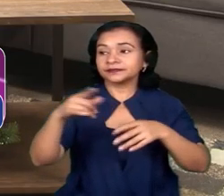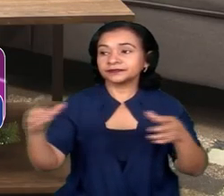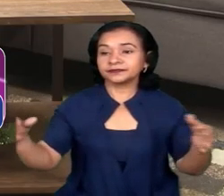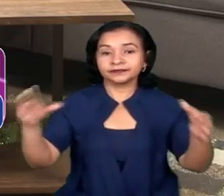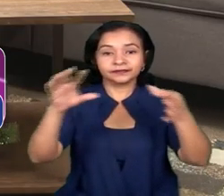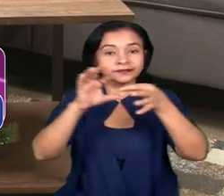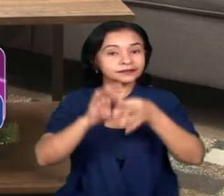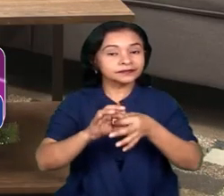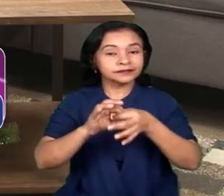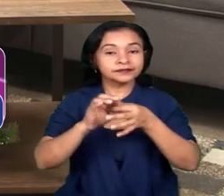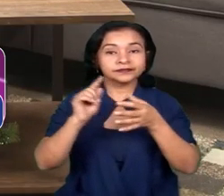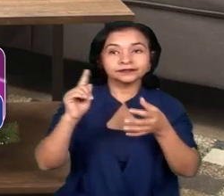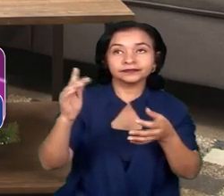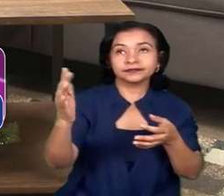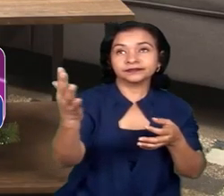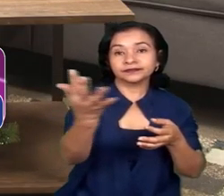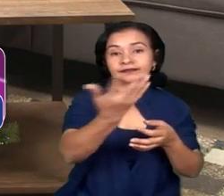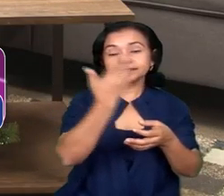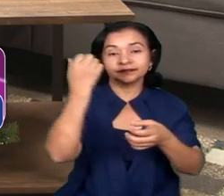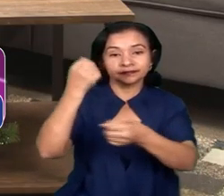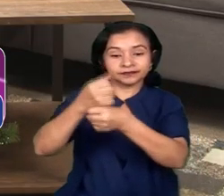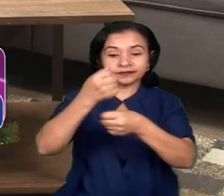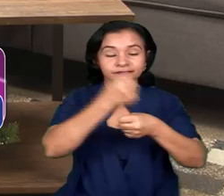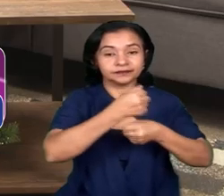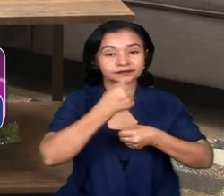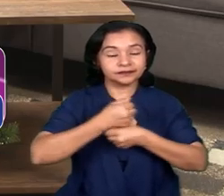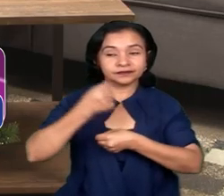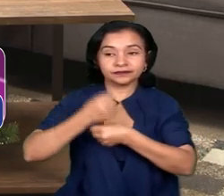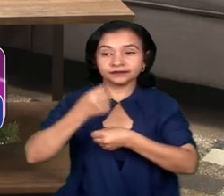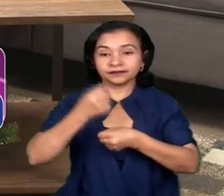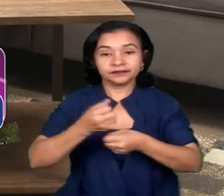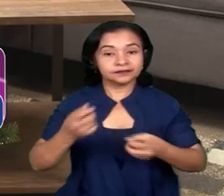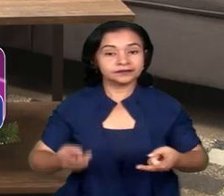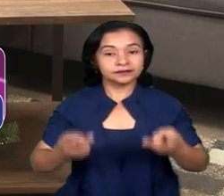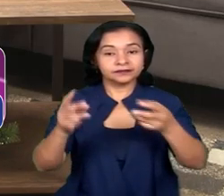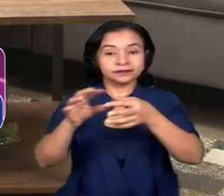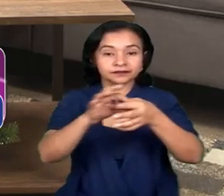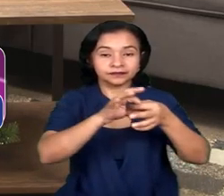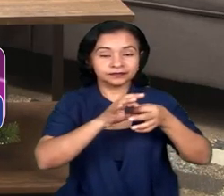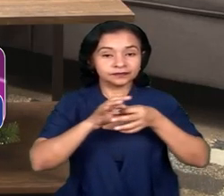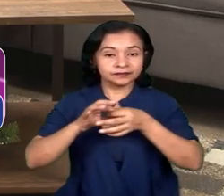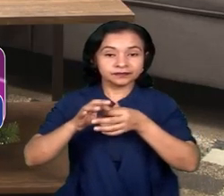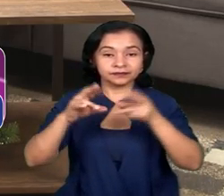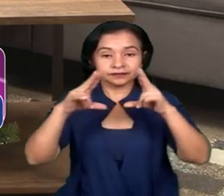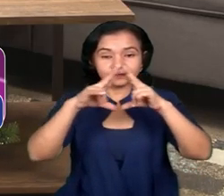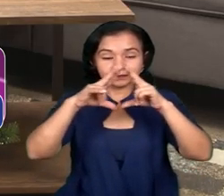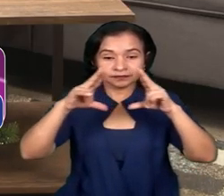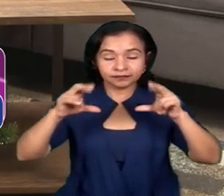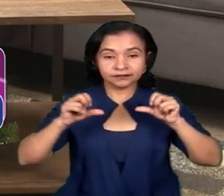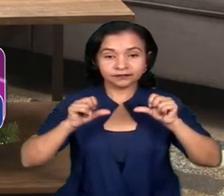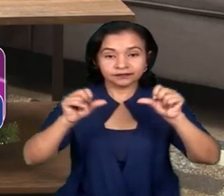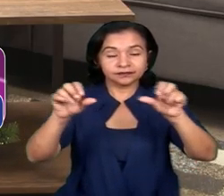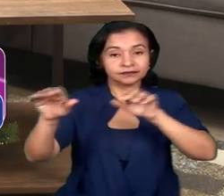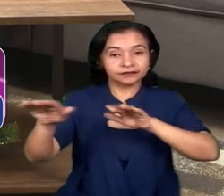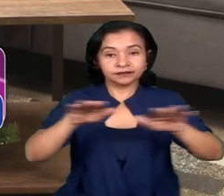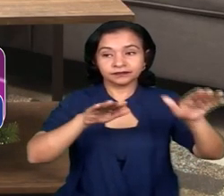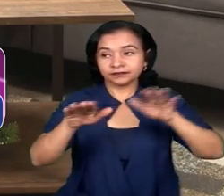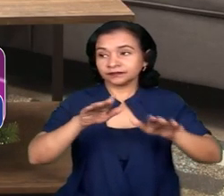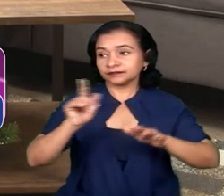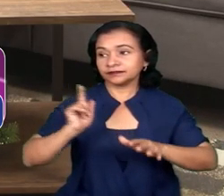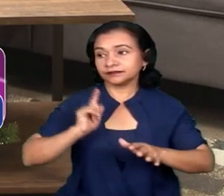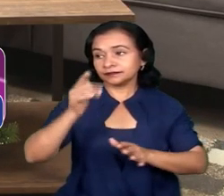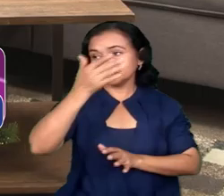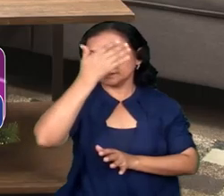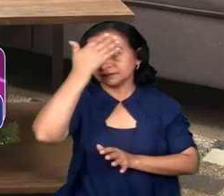unirlos todos en los centros de trabajo, porque son centros de vida. Tenemos que unirlos para sacar adelante a Nicaragua. No podemos estar, tenemos que